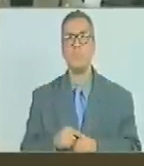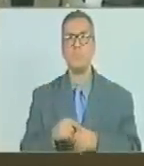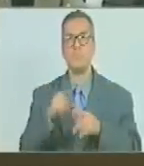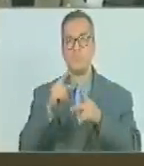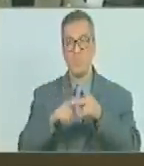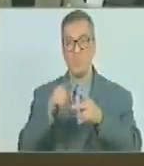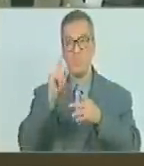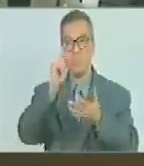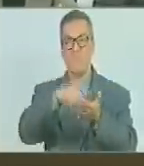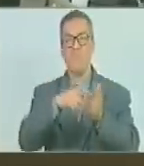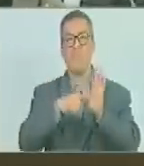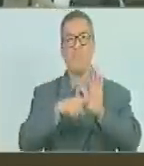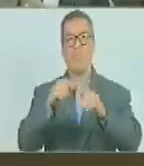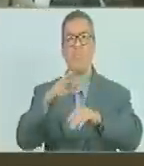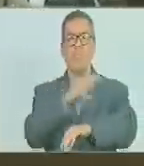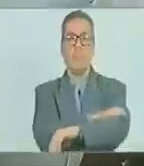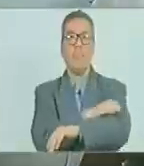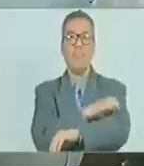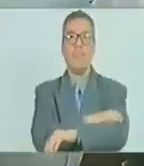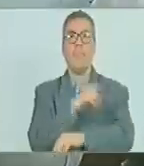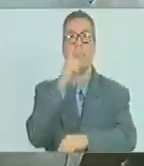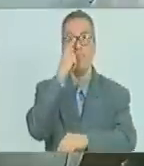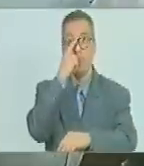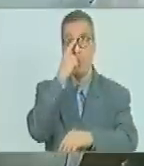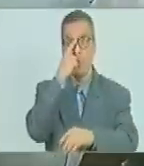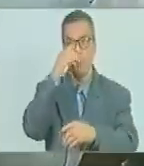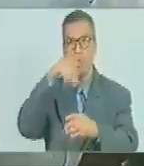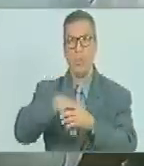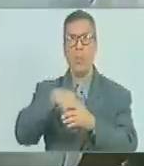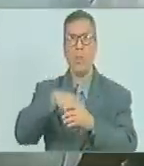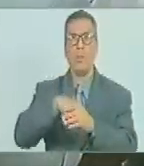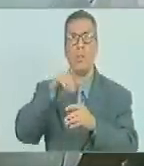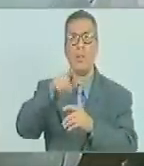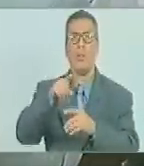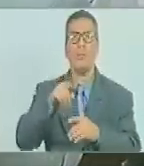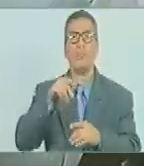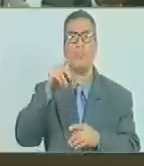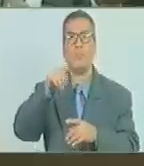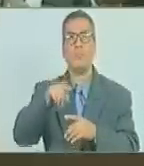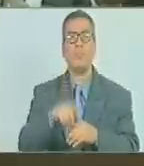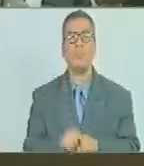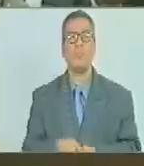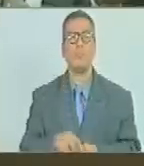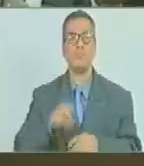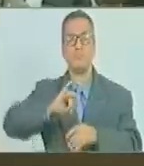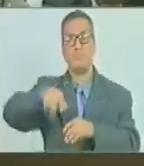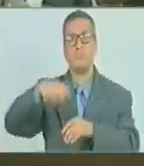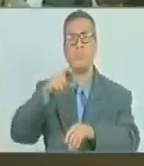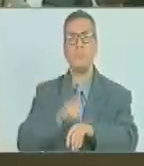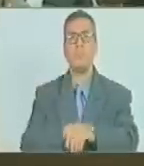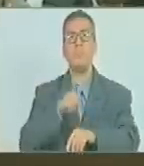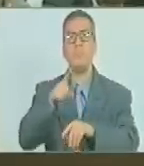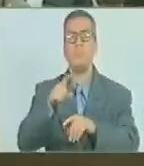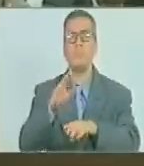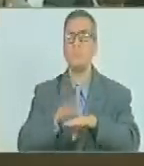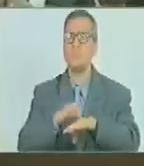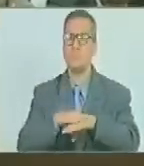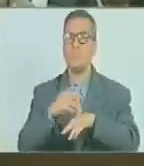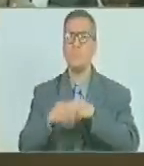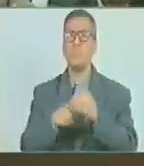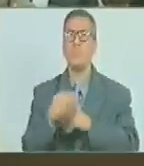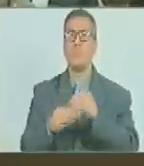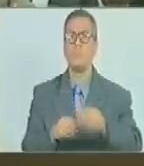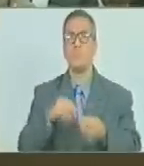las presentes de la oposición, votaron por el interinato. ¿Para qué fue